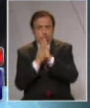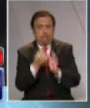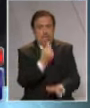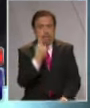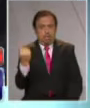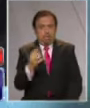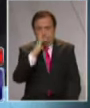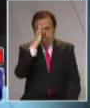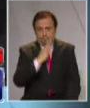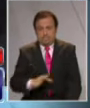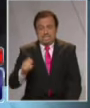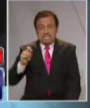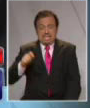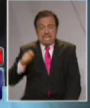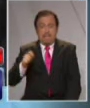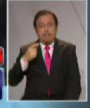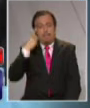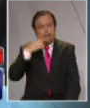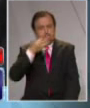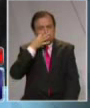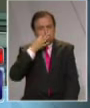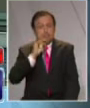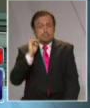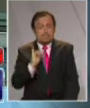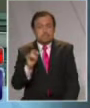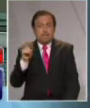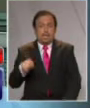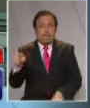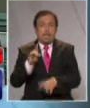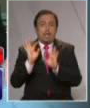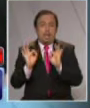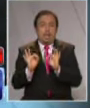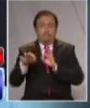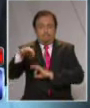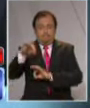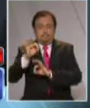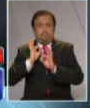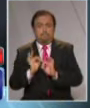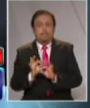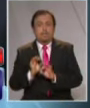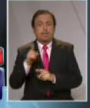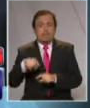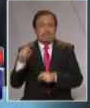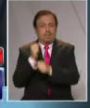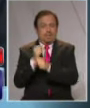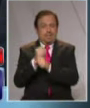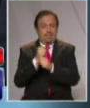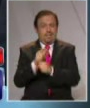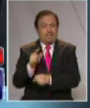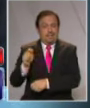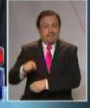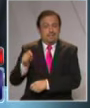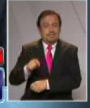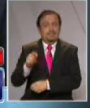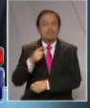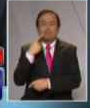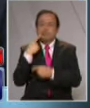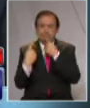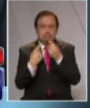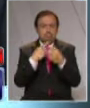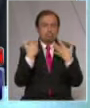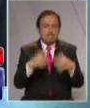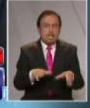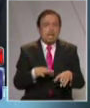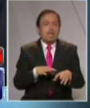los funcionarios del Senado para verificar si por algún canal o vía formal el personal que trabajaba con el senador Bianchi consultó en